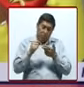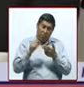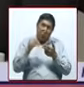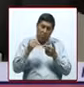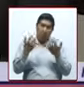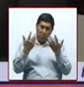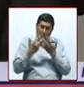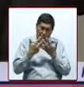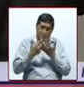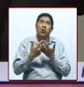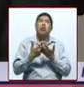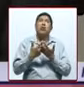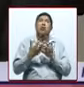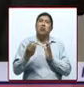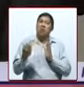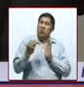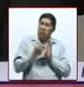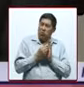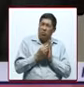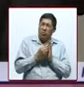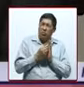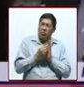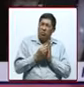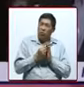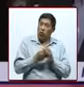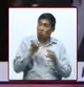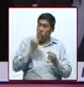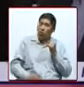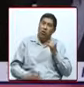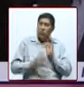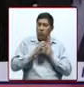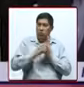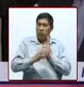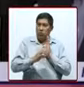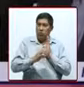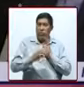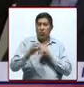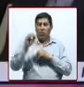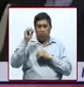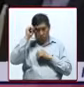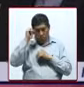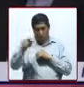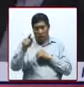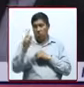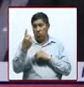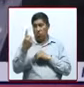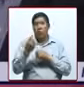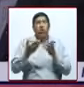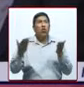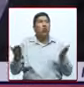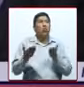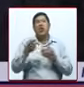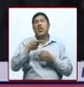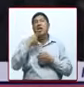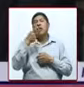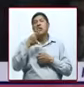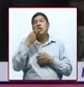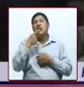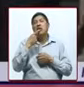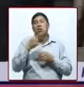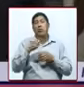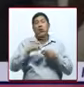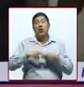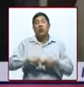coincidencia, de que se introduzca un último párrafo por él, únicamente por él, donde se diga que se dejaba